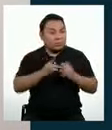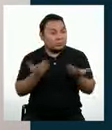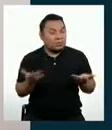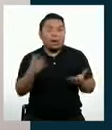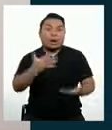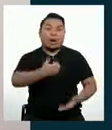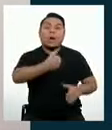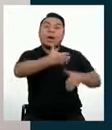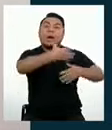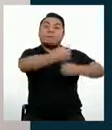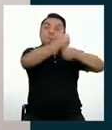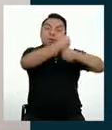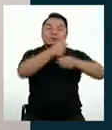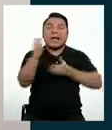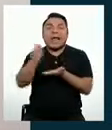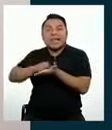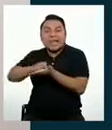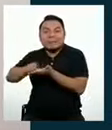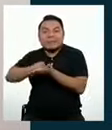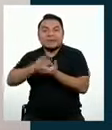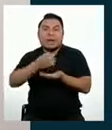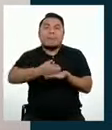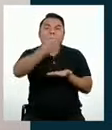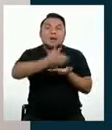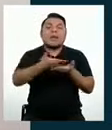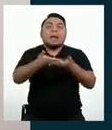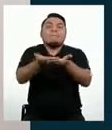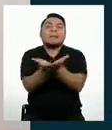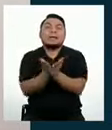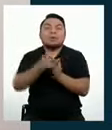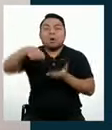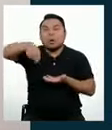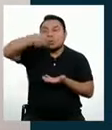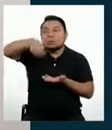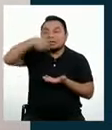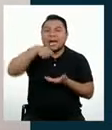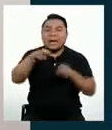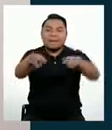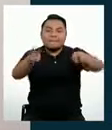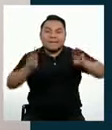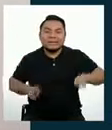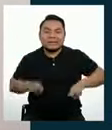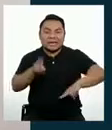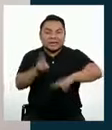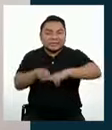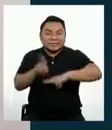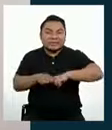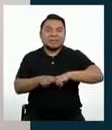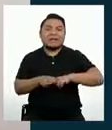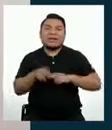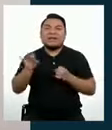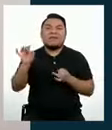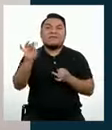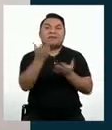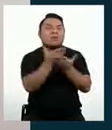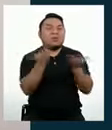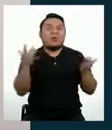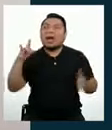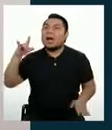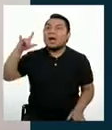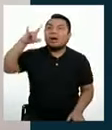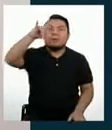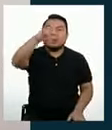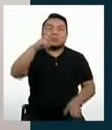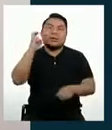como bolsas, lapiceros, botellas, platos, cucharas, mesas, sillas, partes de carros,